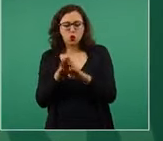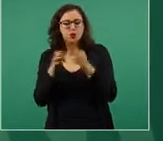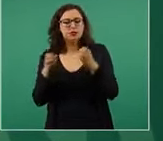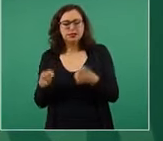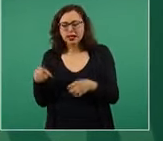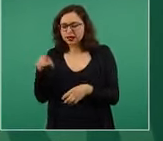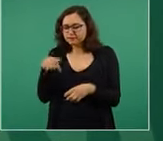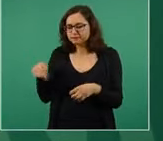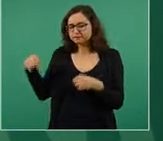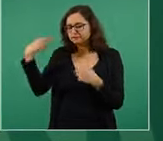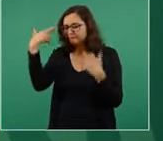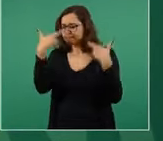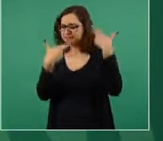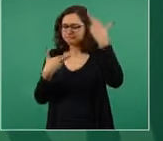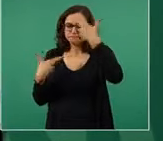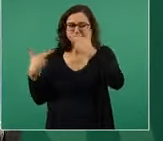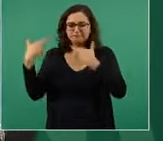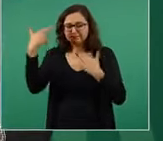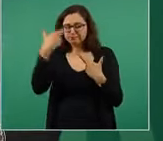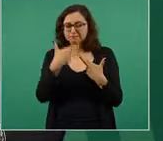que se pueda